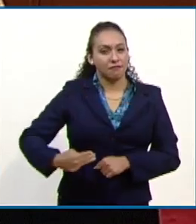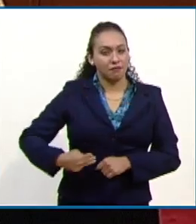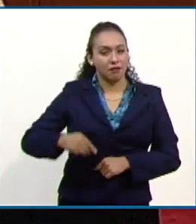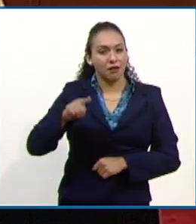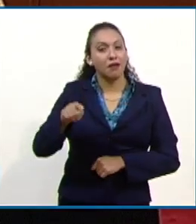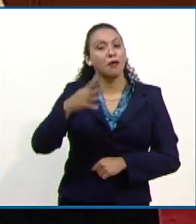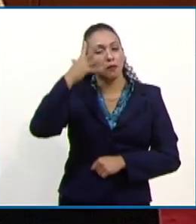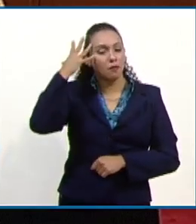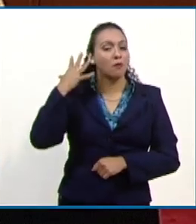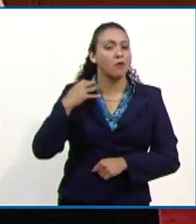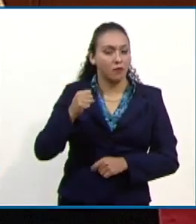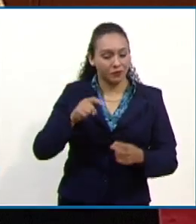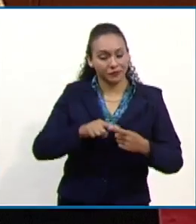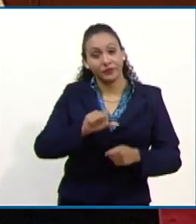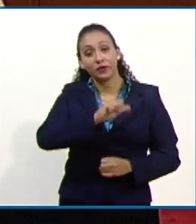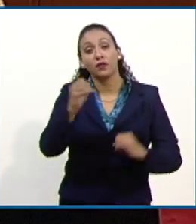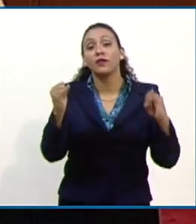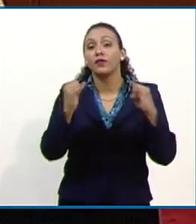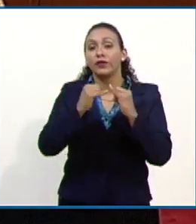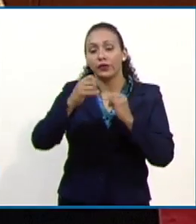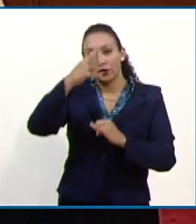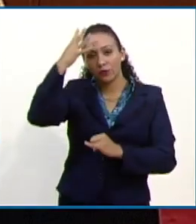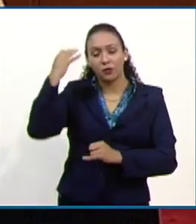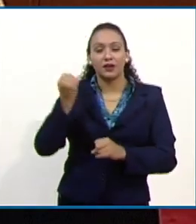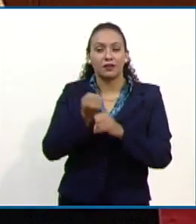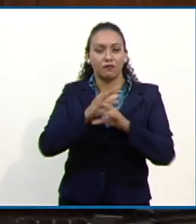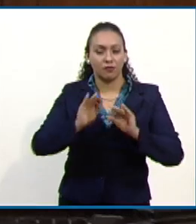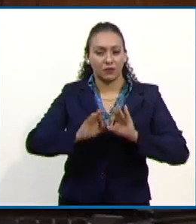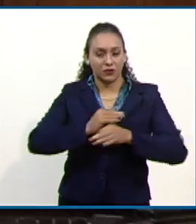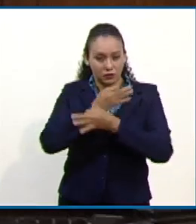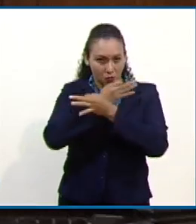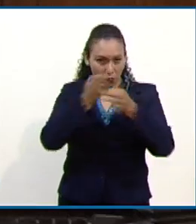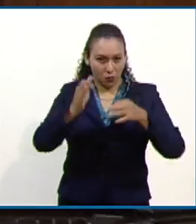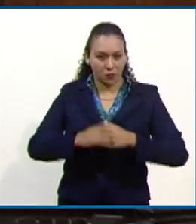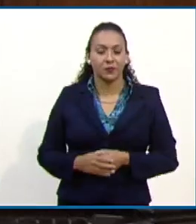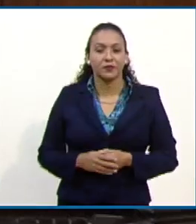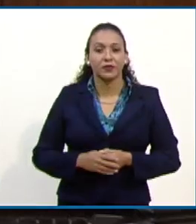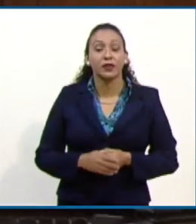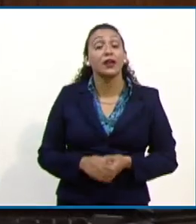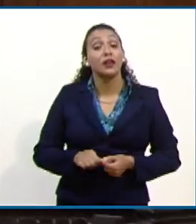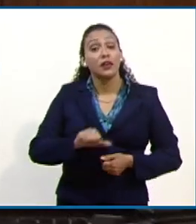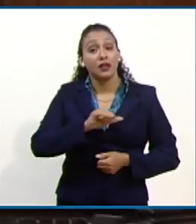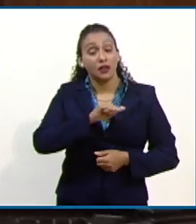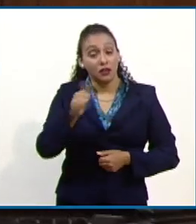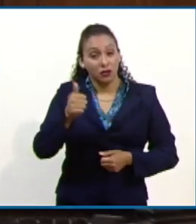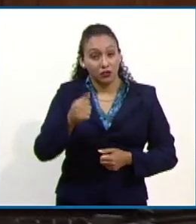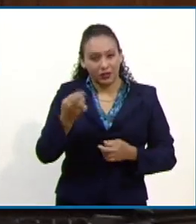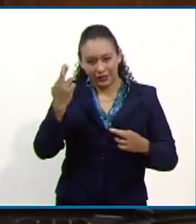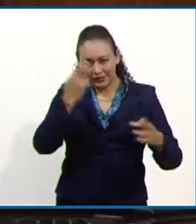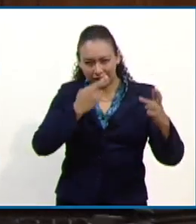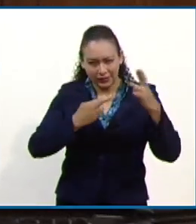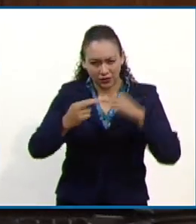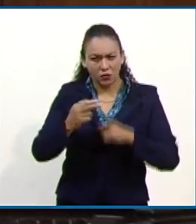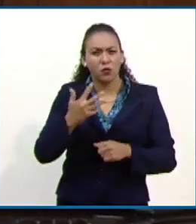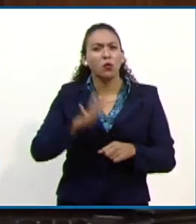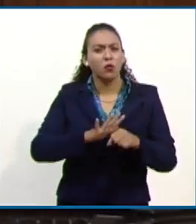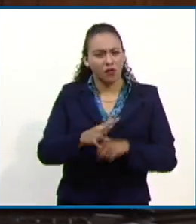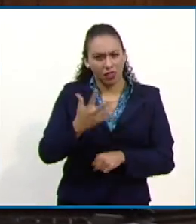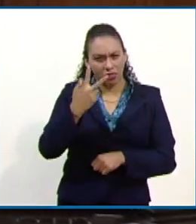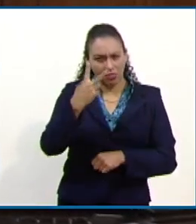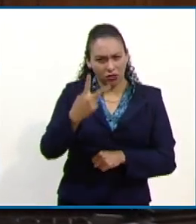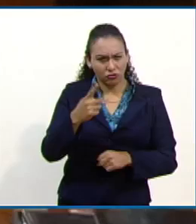Acuituco, Morelos, y el Instituto Morelense de Información Pública, y se desecharon por notoria y manifiesta improcedencia 2